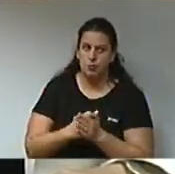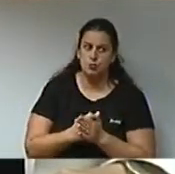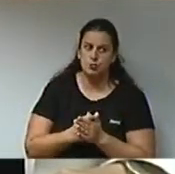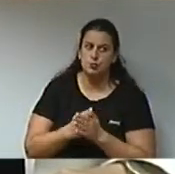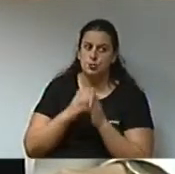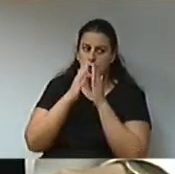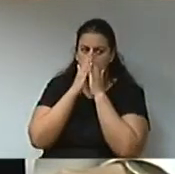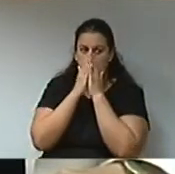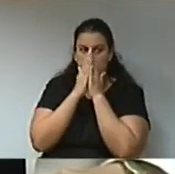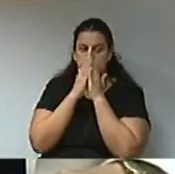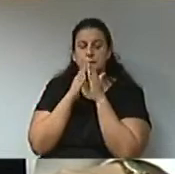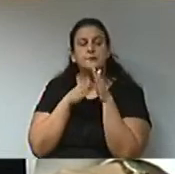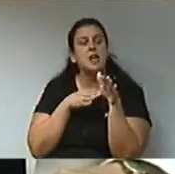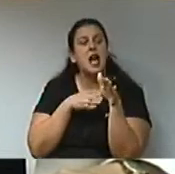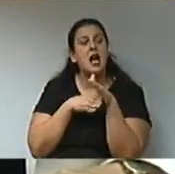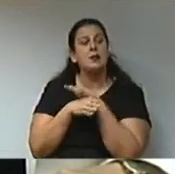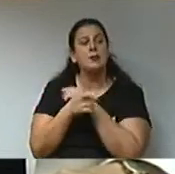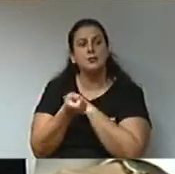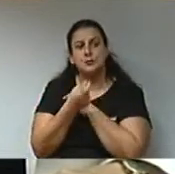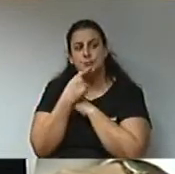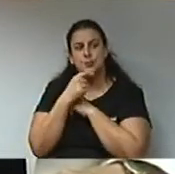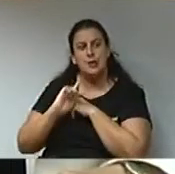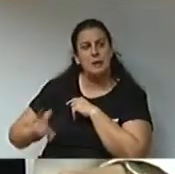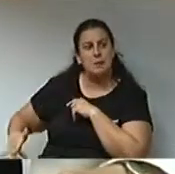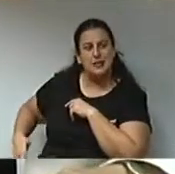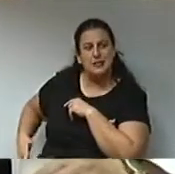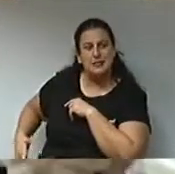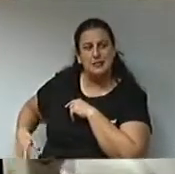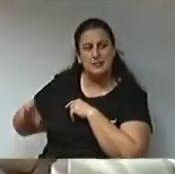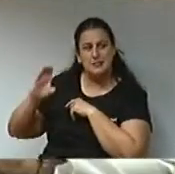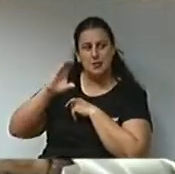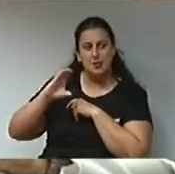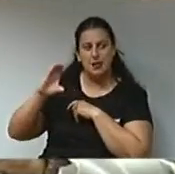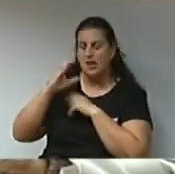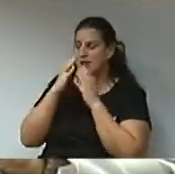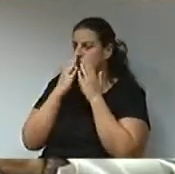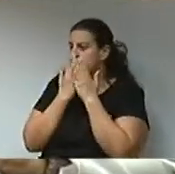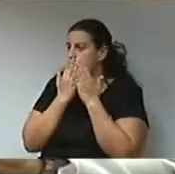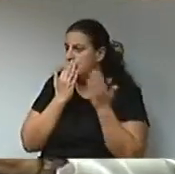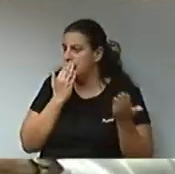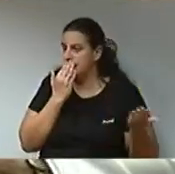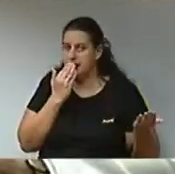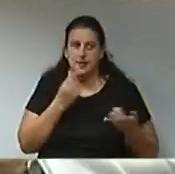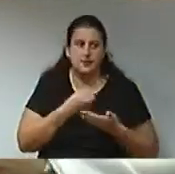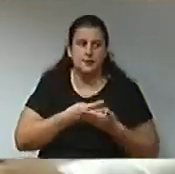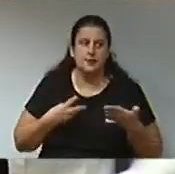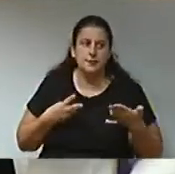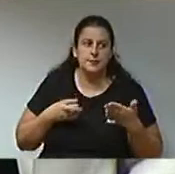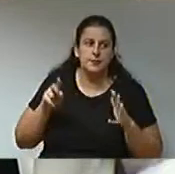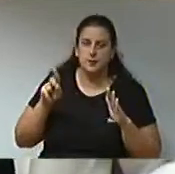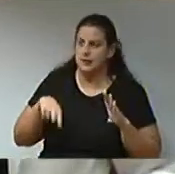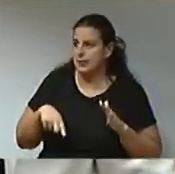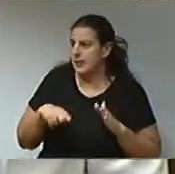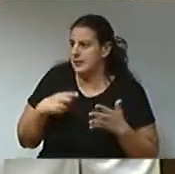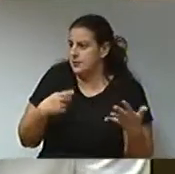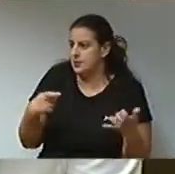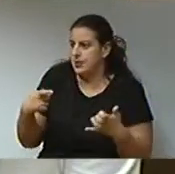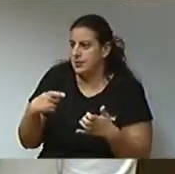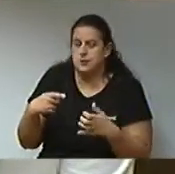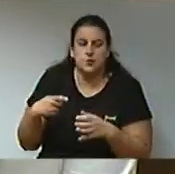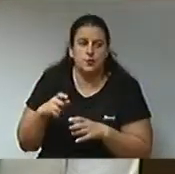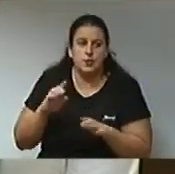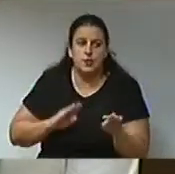acceso a los de fármacos de hepatitis C a 17.600 personas que están dando aún, que han una inversión